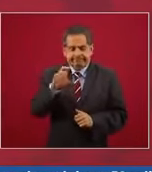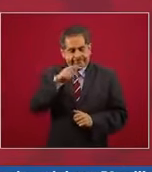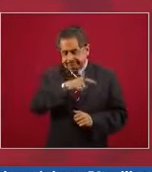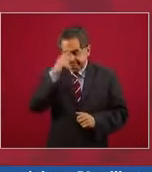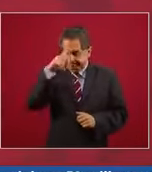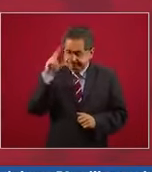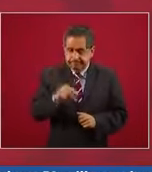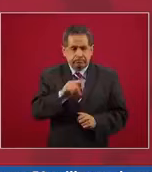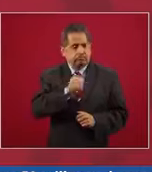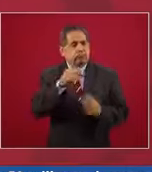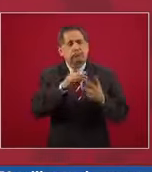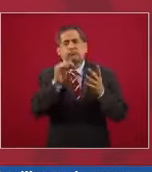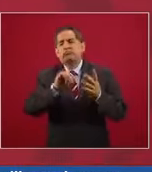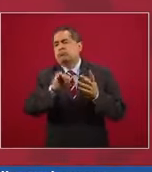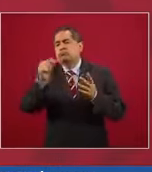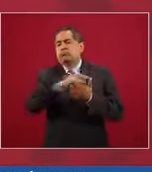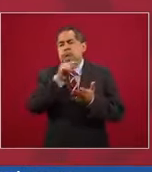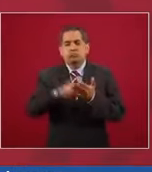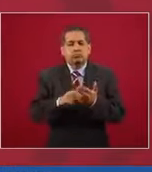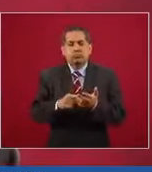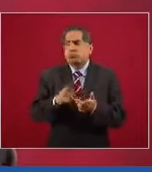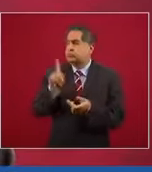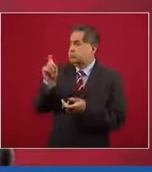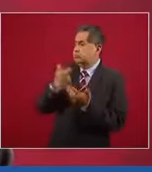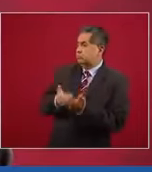Buscar opciones donde hay agua.